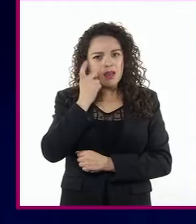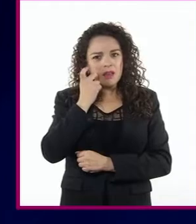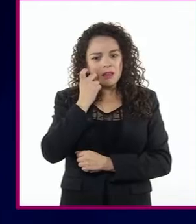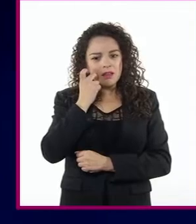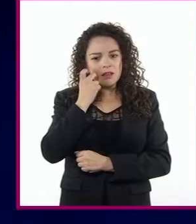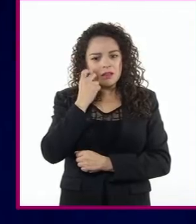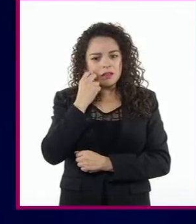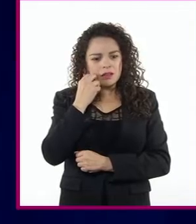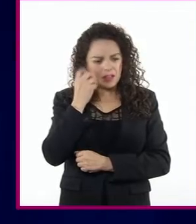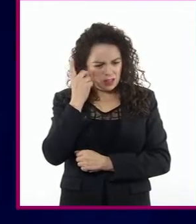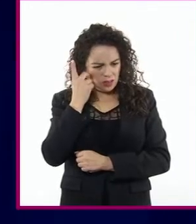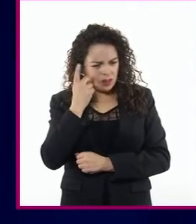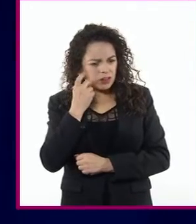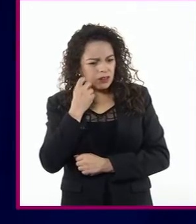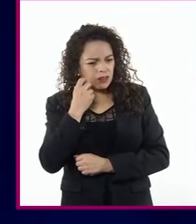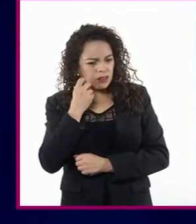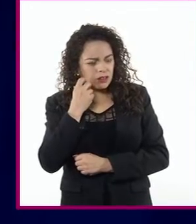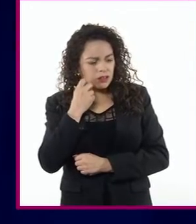¿Dormir?